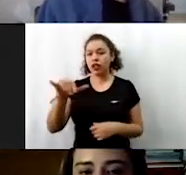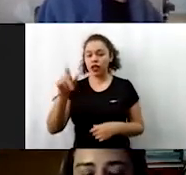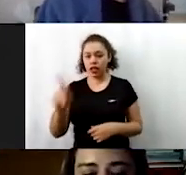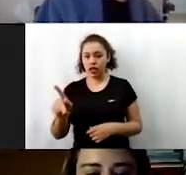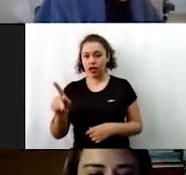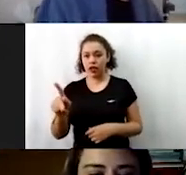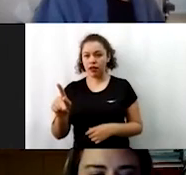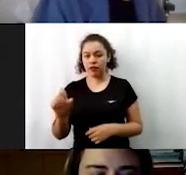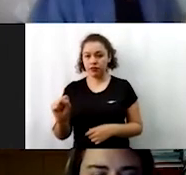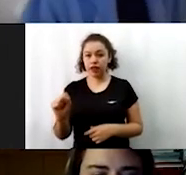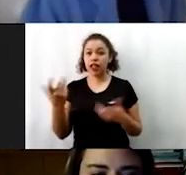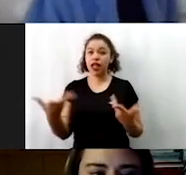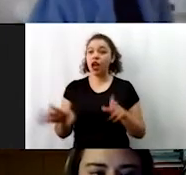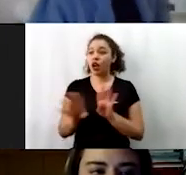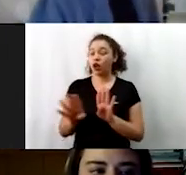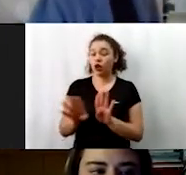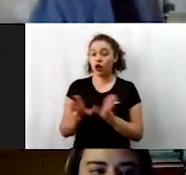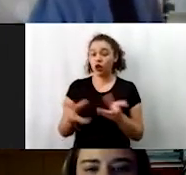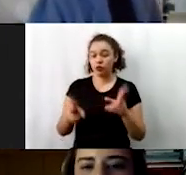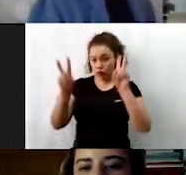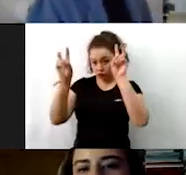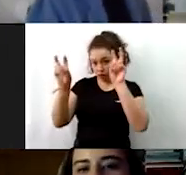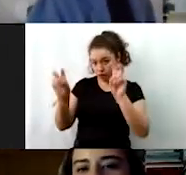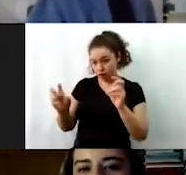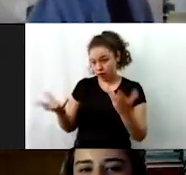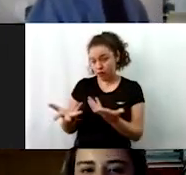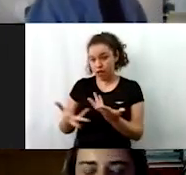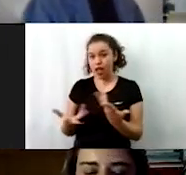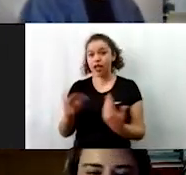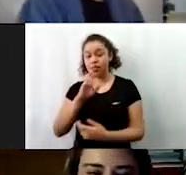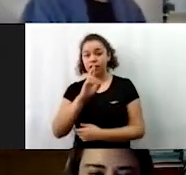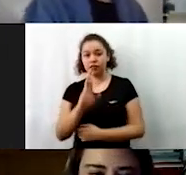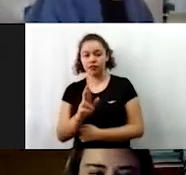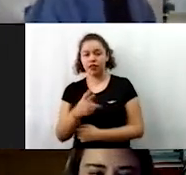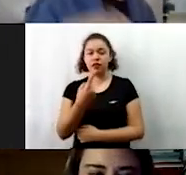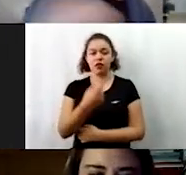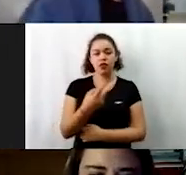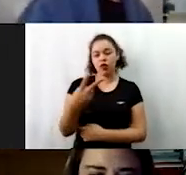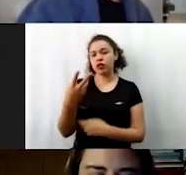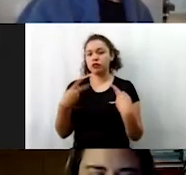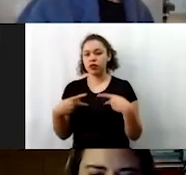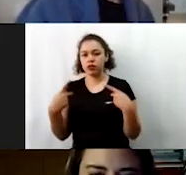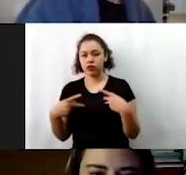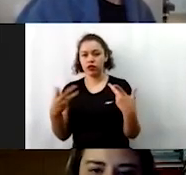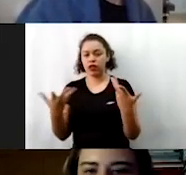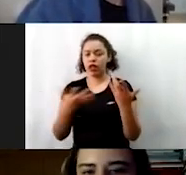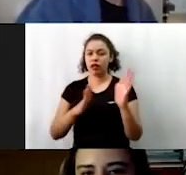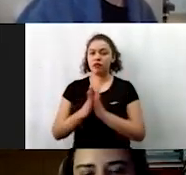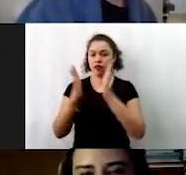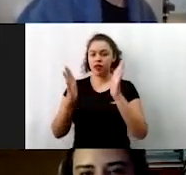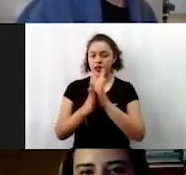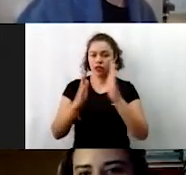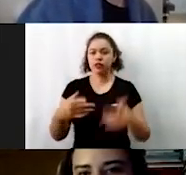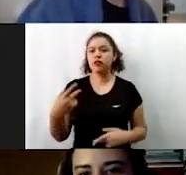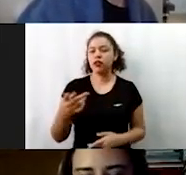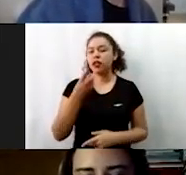están haciendo estos temas también. Sí me gustaría una o dos personitas que nos compartieran qué les dice esta